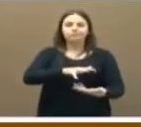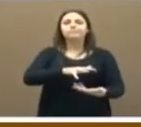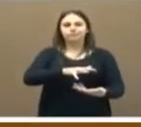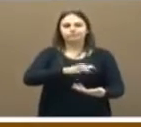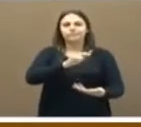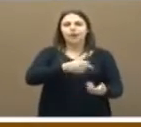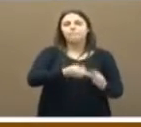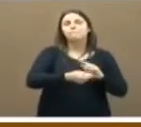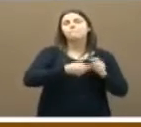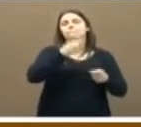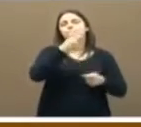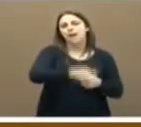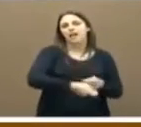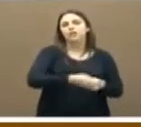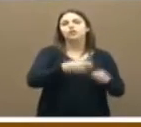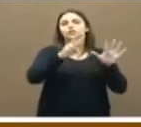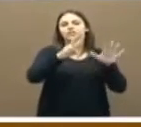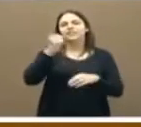de